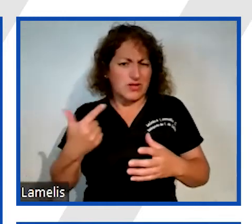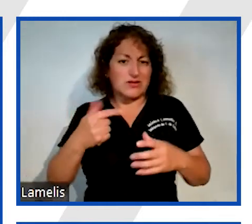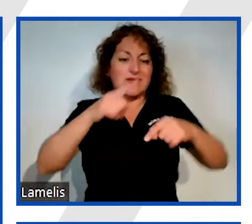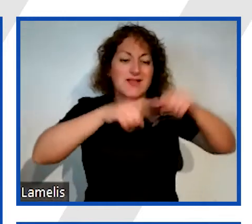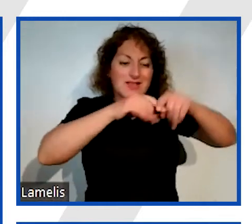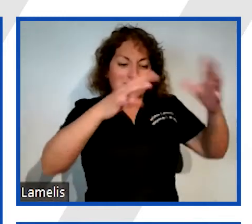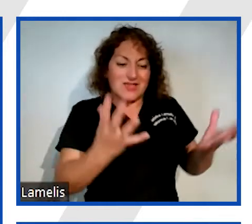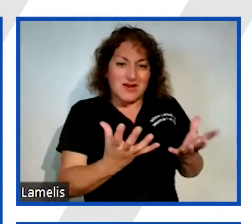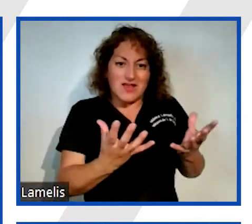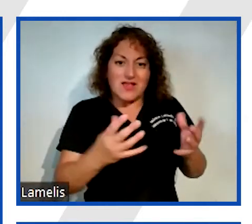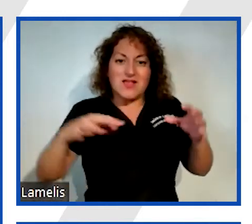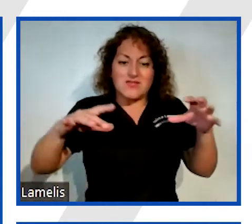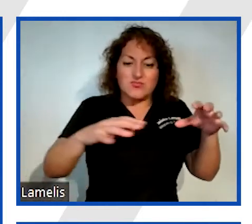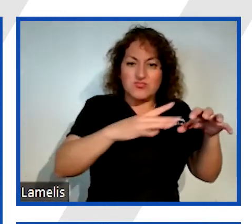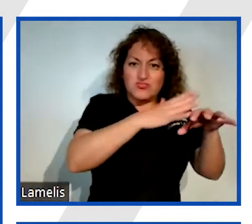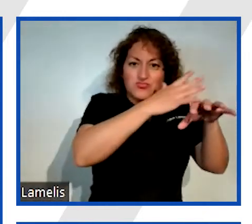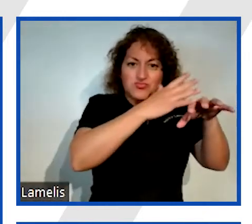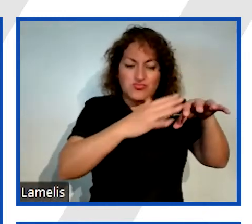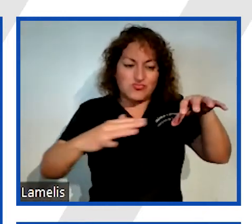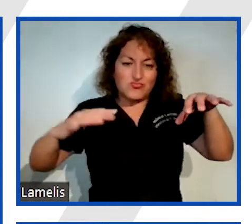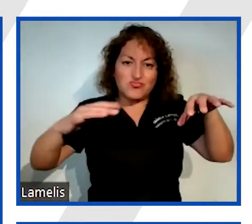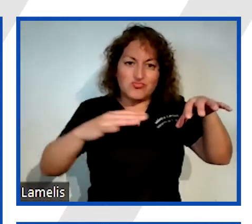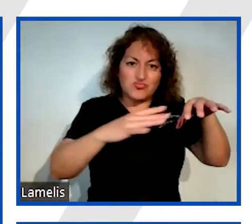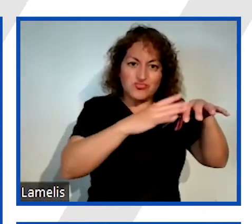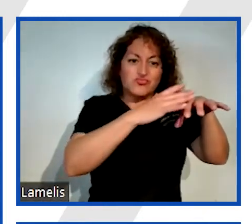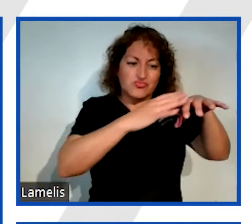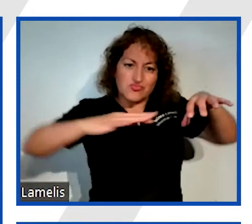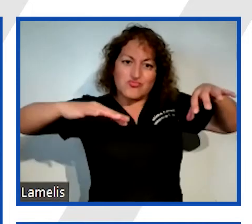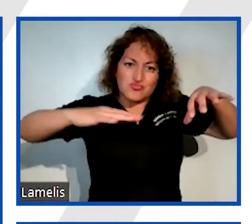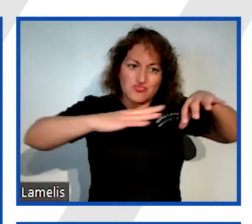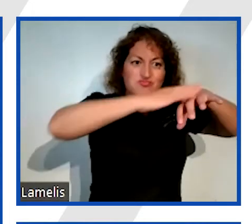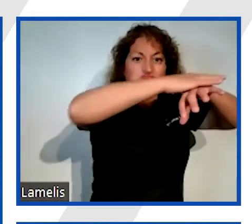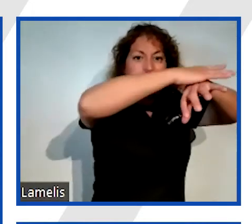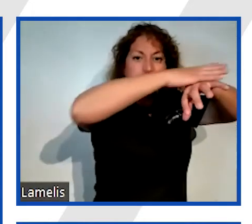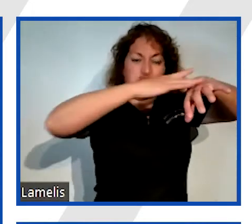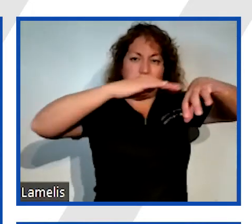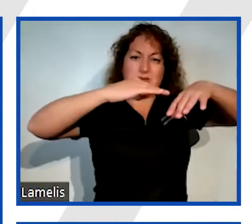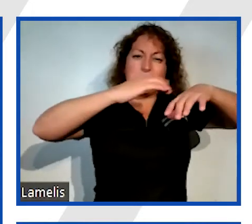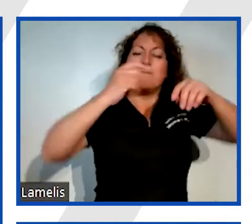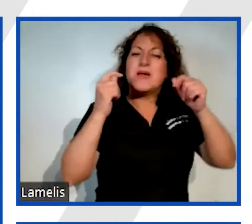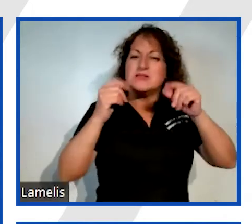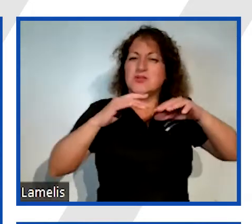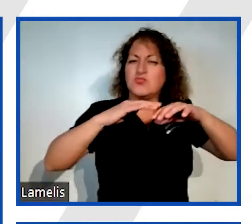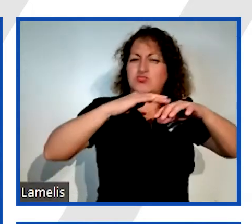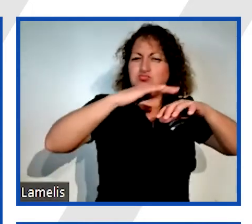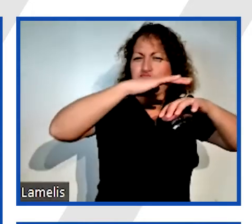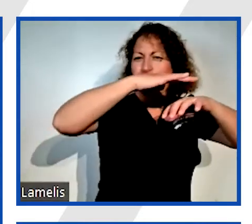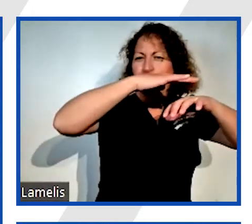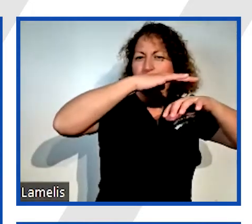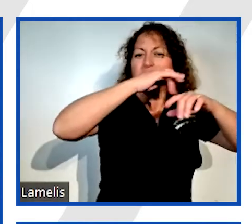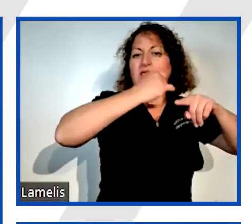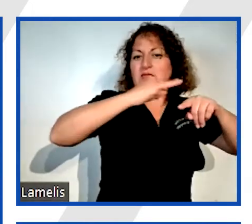como la superficie del agua estaría siempre constante sin embargo como tenemos la luna la luna produce que